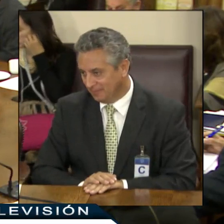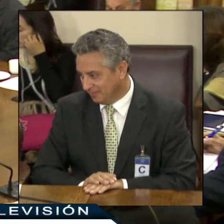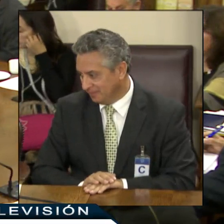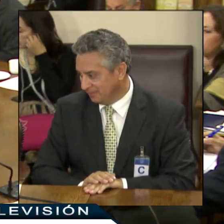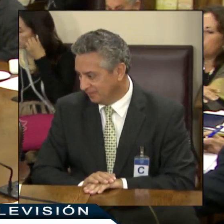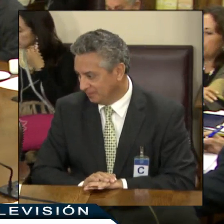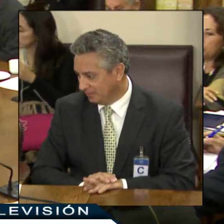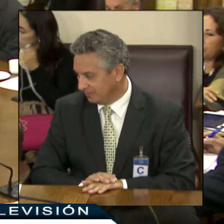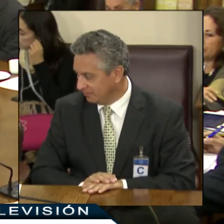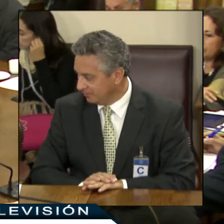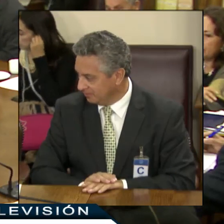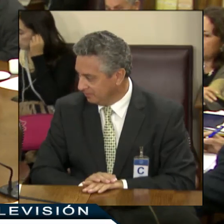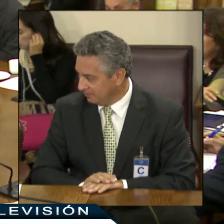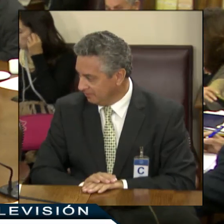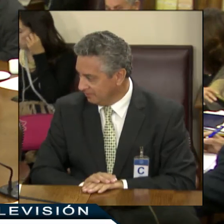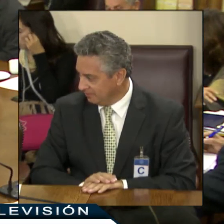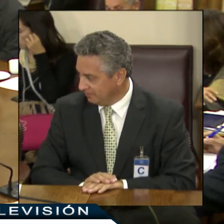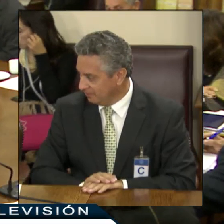los